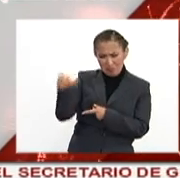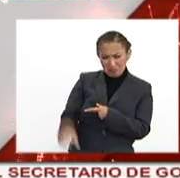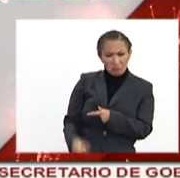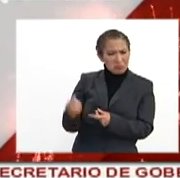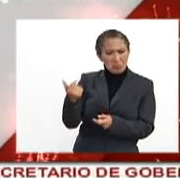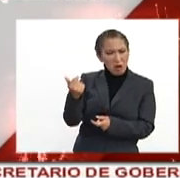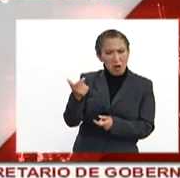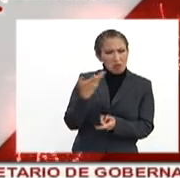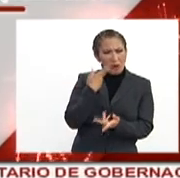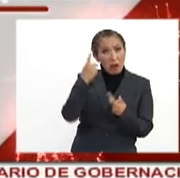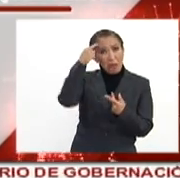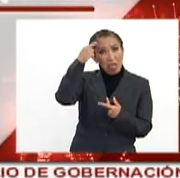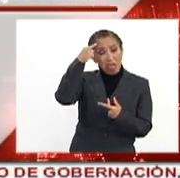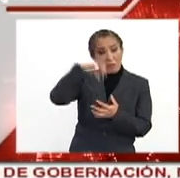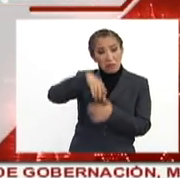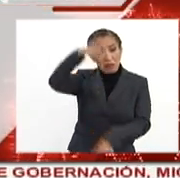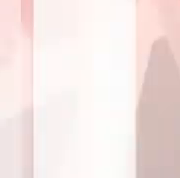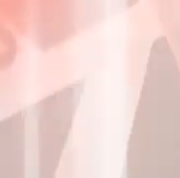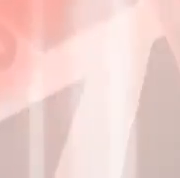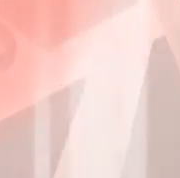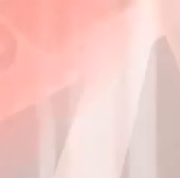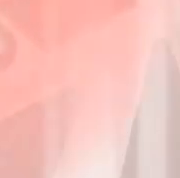muy poco en la cabeza.